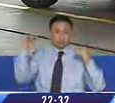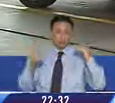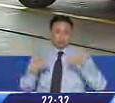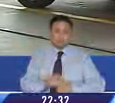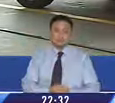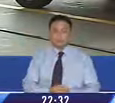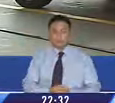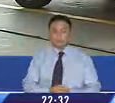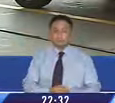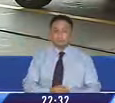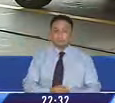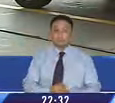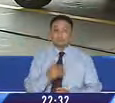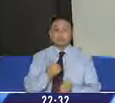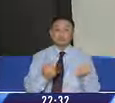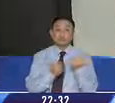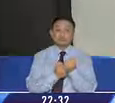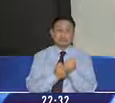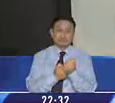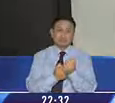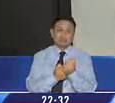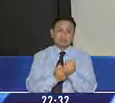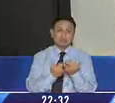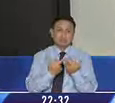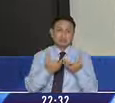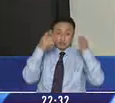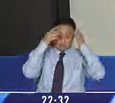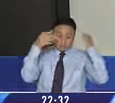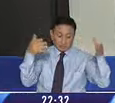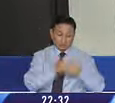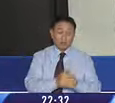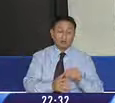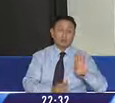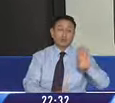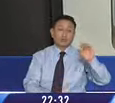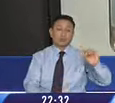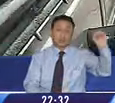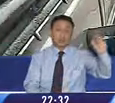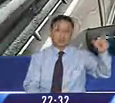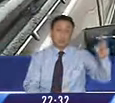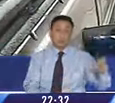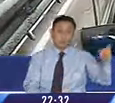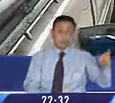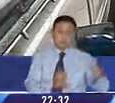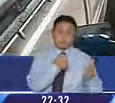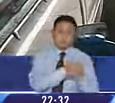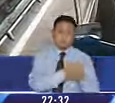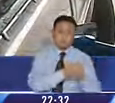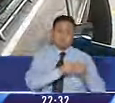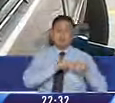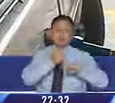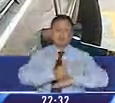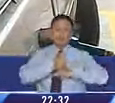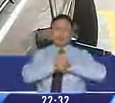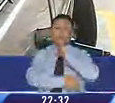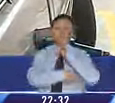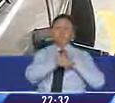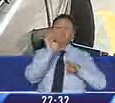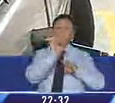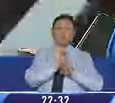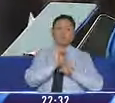internacional. No tendrá subsidio. Está dirigido a un 4% de la población ecuatoriana, pero las autoridades de Petroecuador